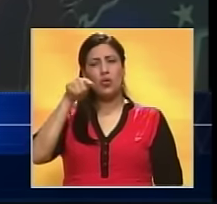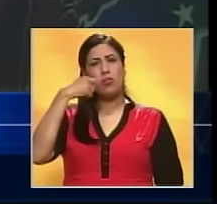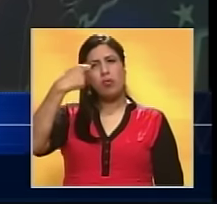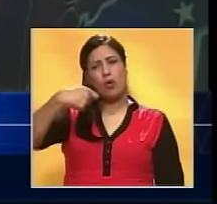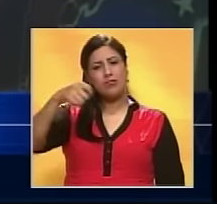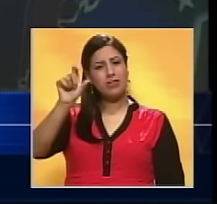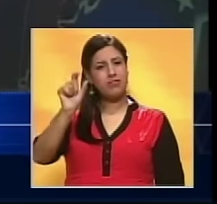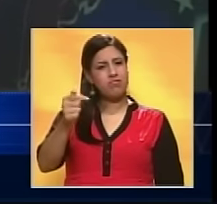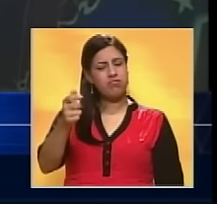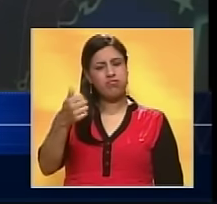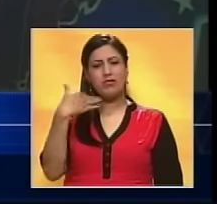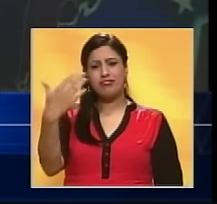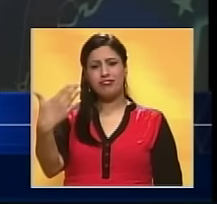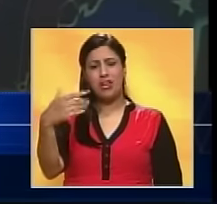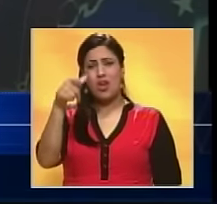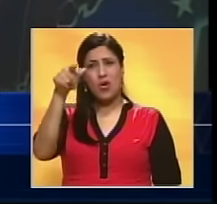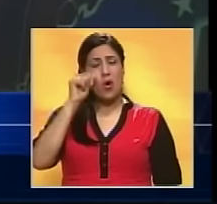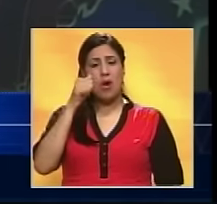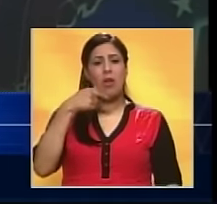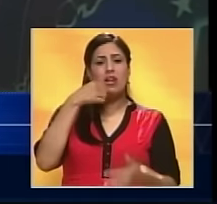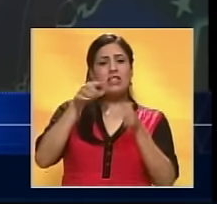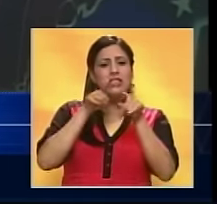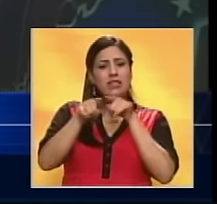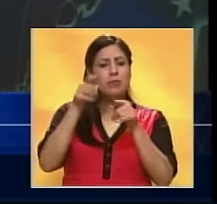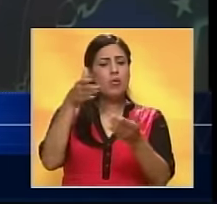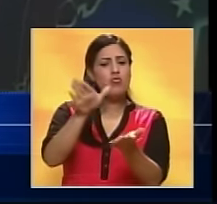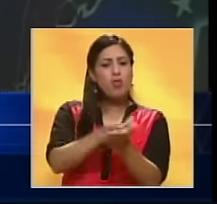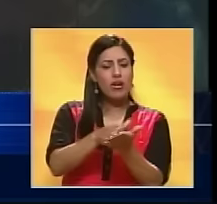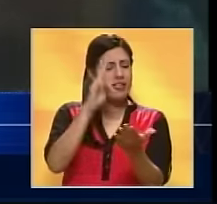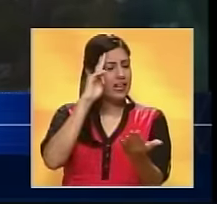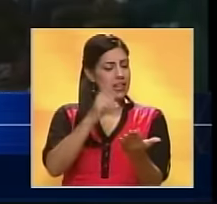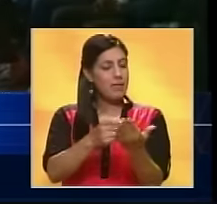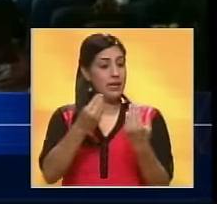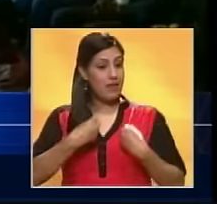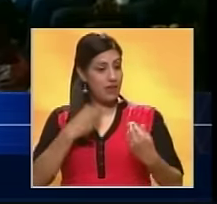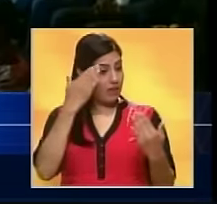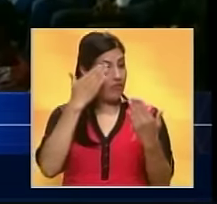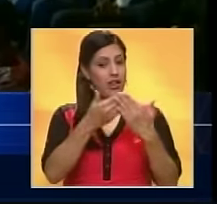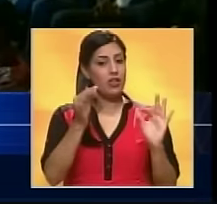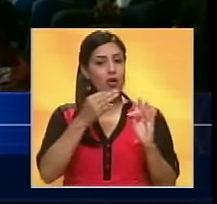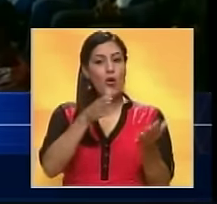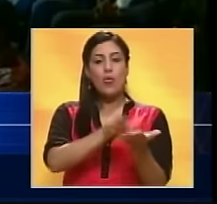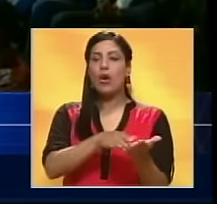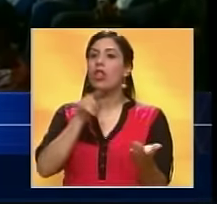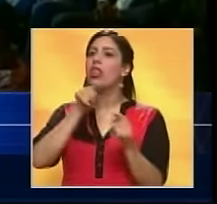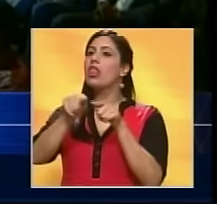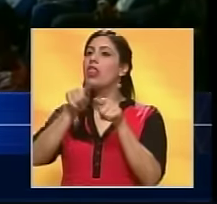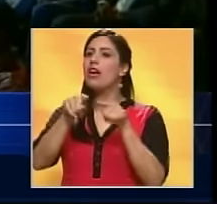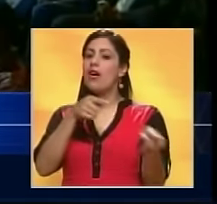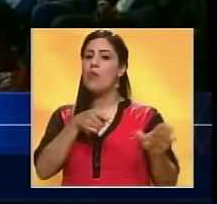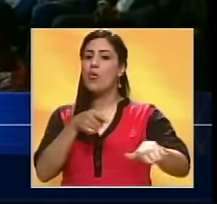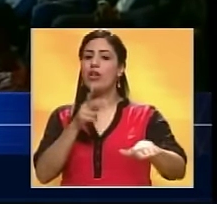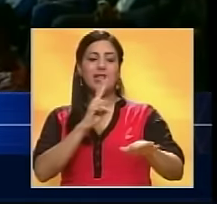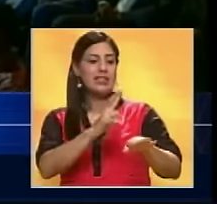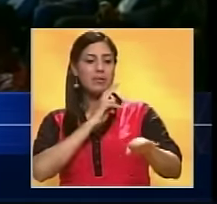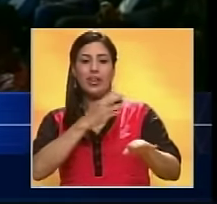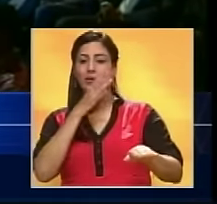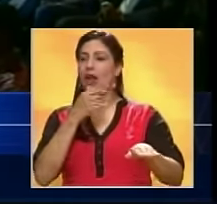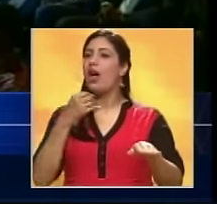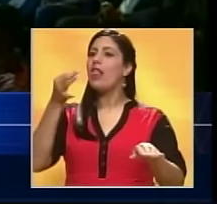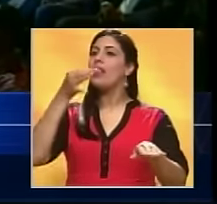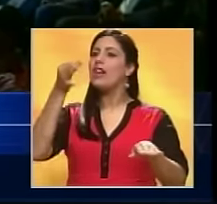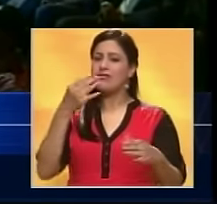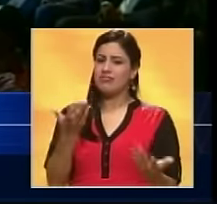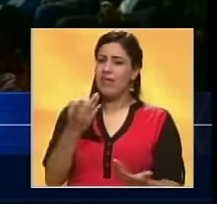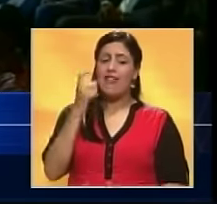hombre hablar de los muertos. Lo que usted no le dijo en vida, no lo diga cuando él no puede responder. Pero aquí está el pueblo